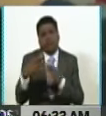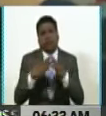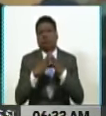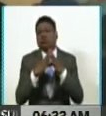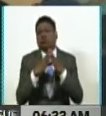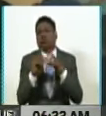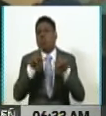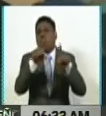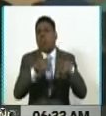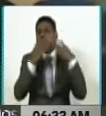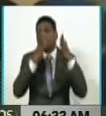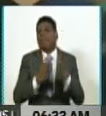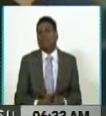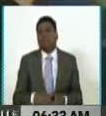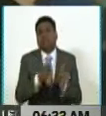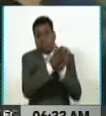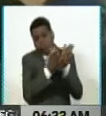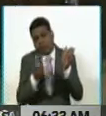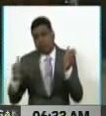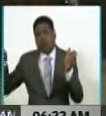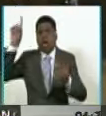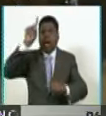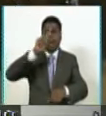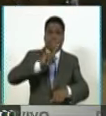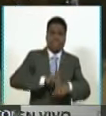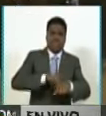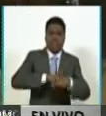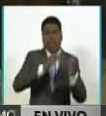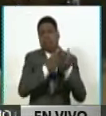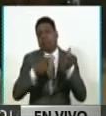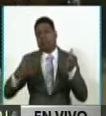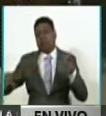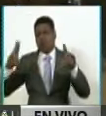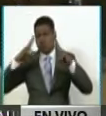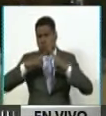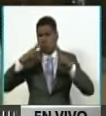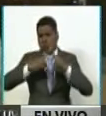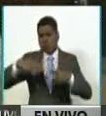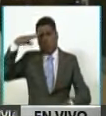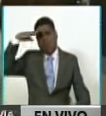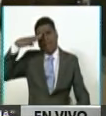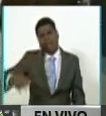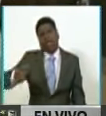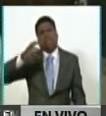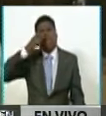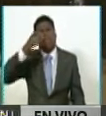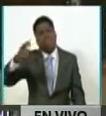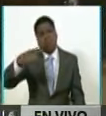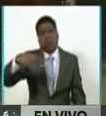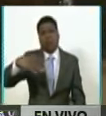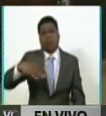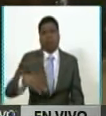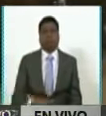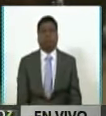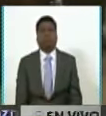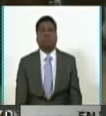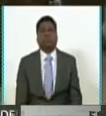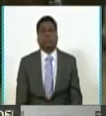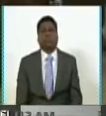de otros. A partir de entonces, Ezequiel Zamora es conocido como el general del pueblo soberano. En el